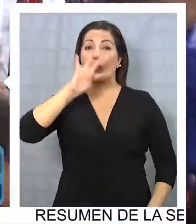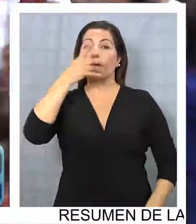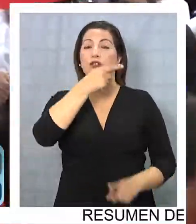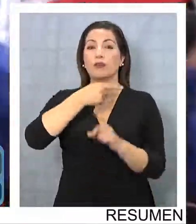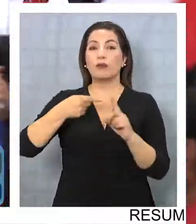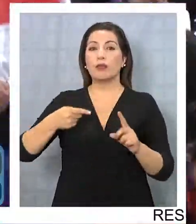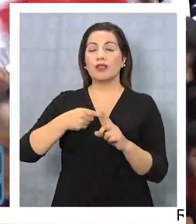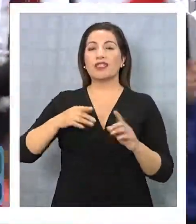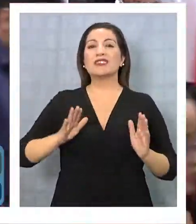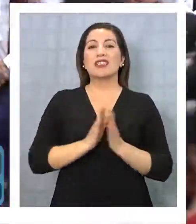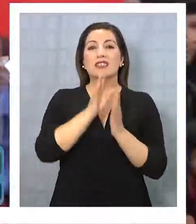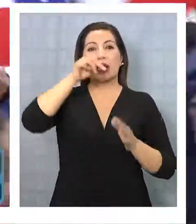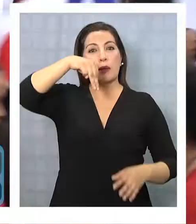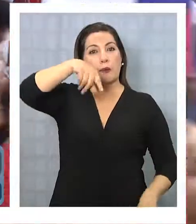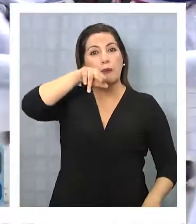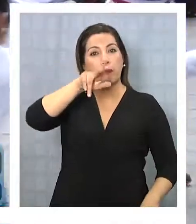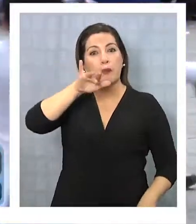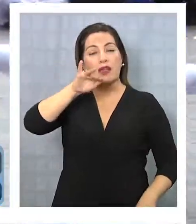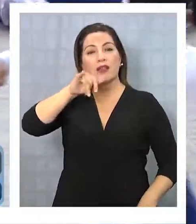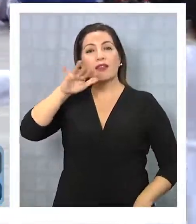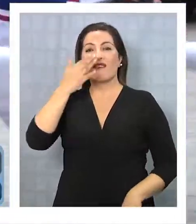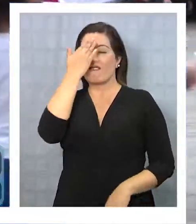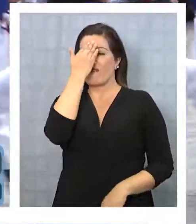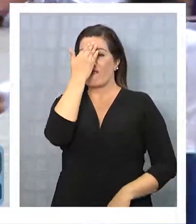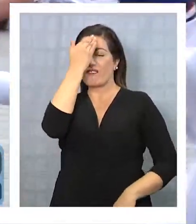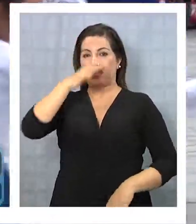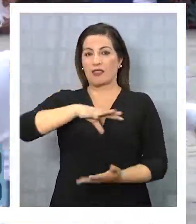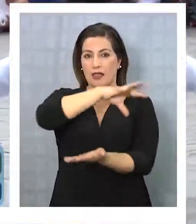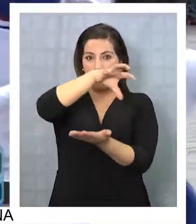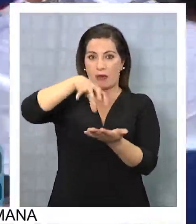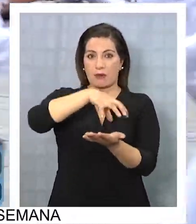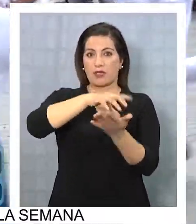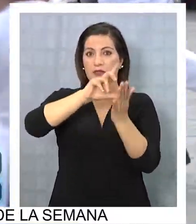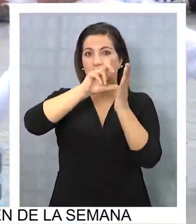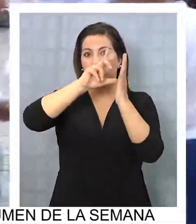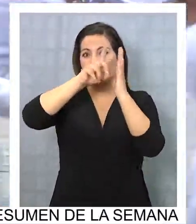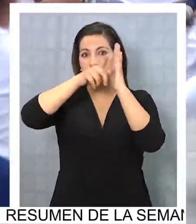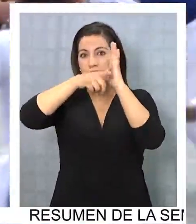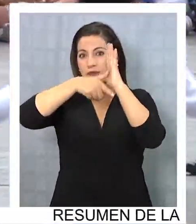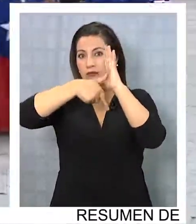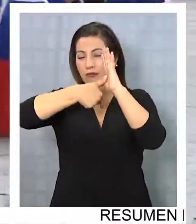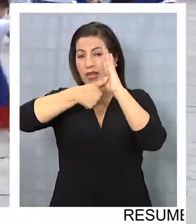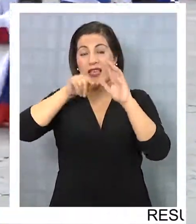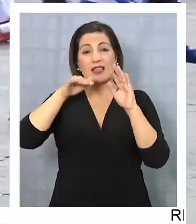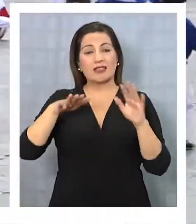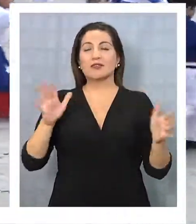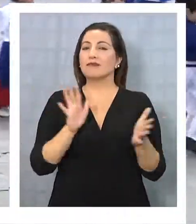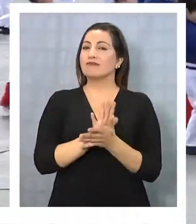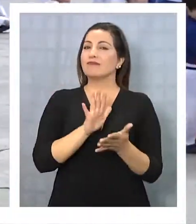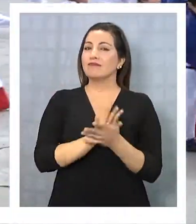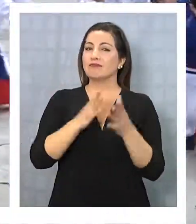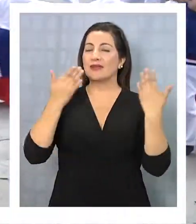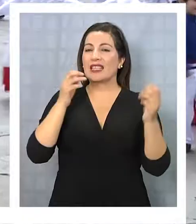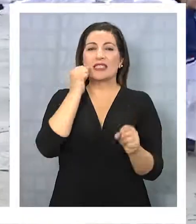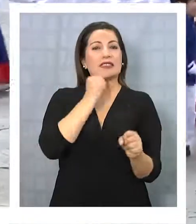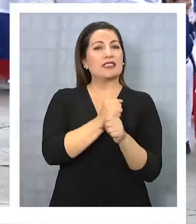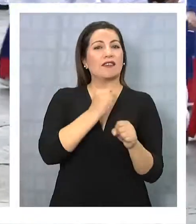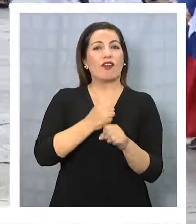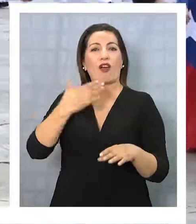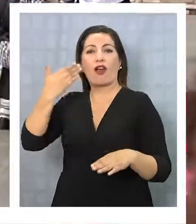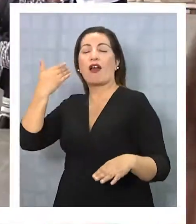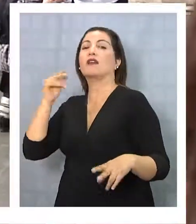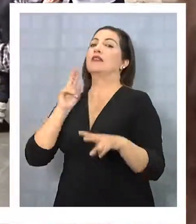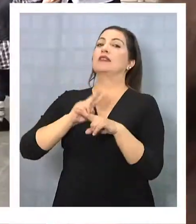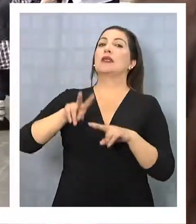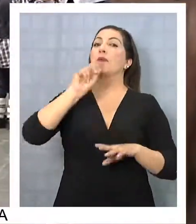Liceo Domingo Santa María en el Hemiciclo de la Plaza Prat. La festiva actividad es el producto del trabajo formativo